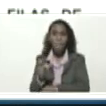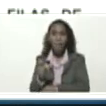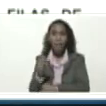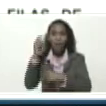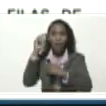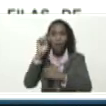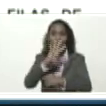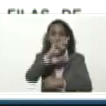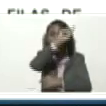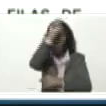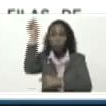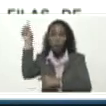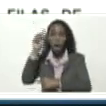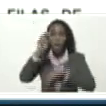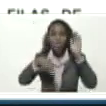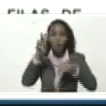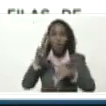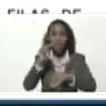González, cédula